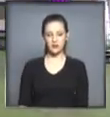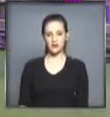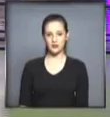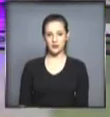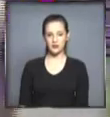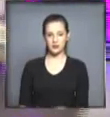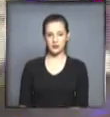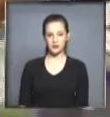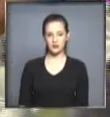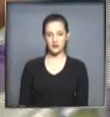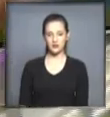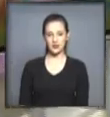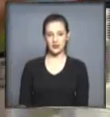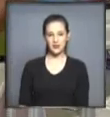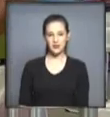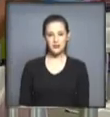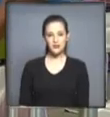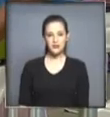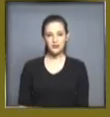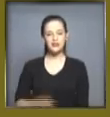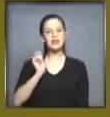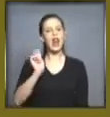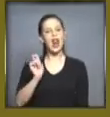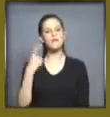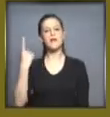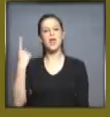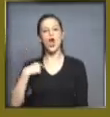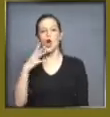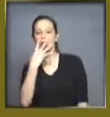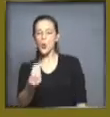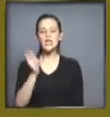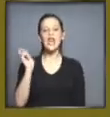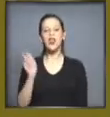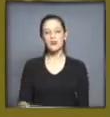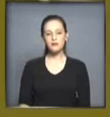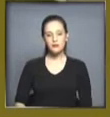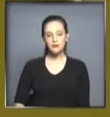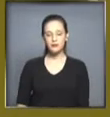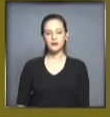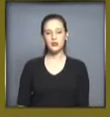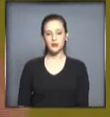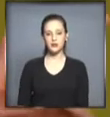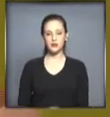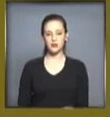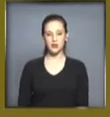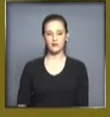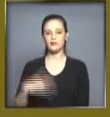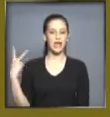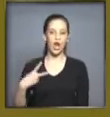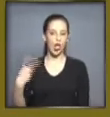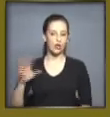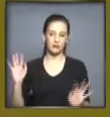nos dice que son 5 diferentes. ¿Quién sedujo a quién? ¿Eh? ¿Quién sedujo a quién? Entre los